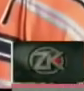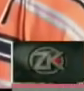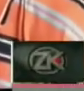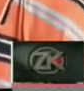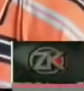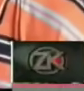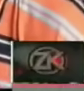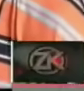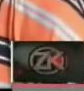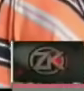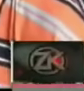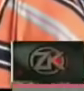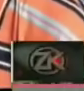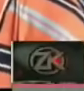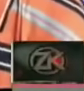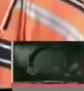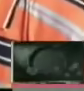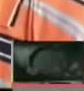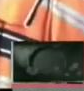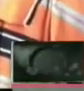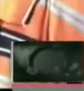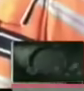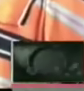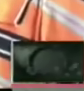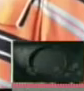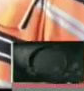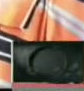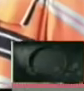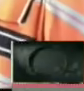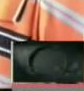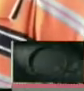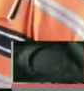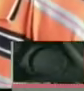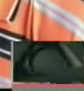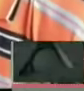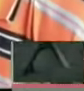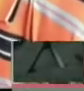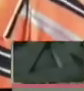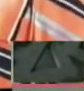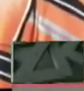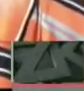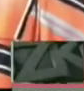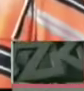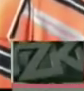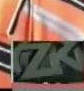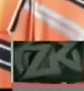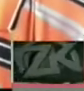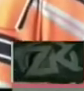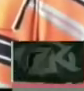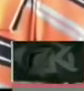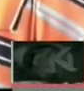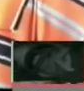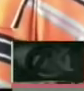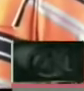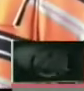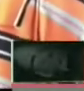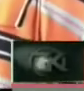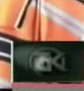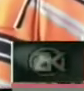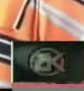la selección nacional preolímpico. Eduardo Pérez, campeón nacional. Aquiles Guzmán,